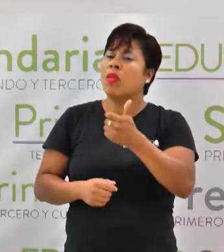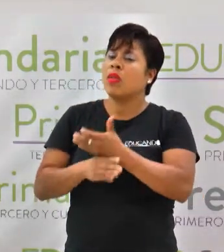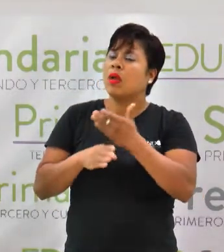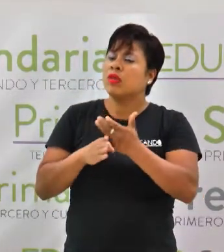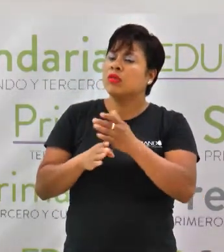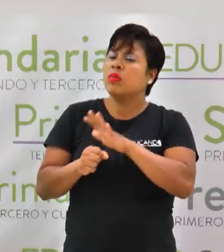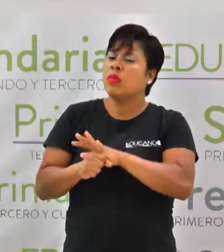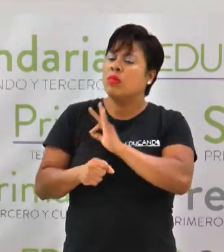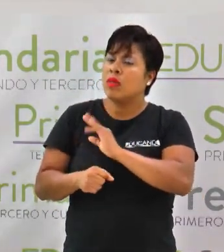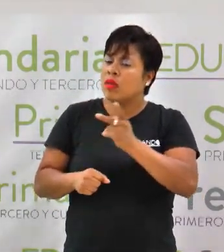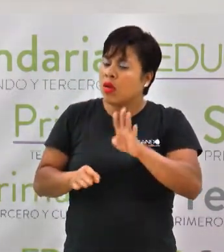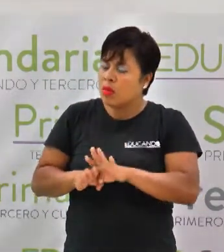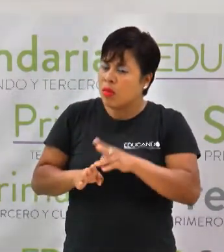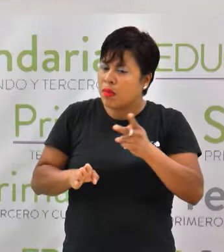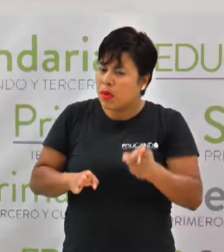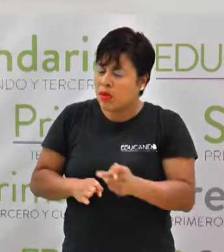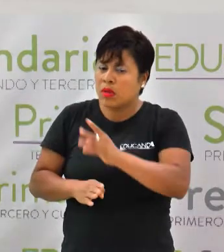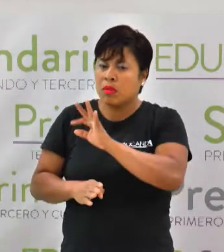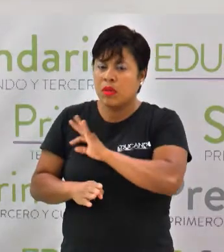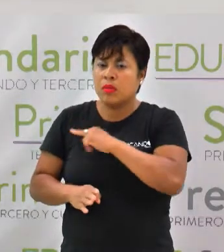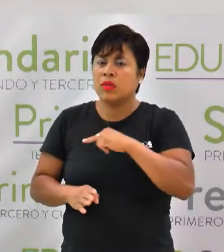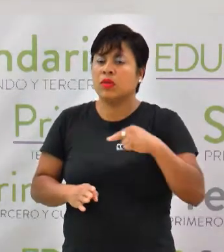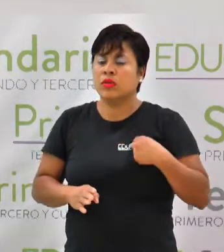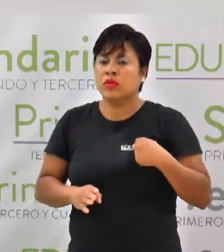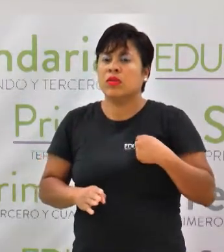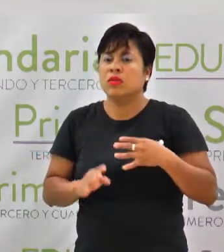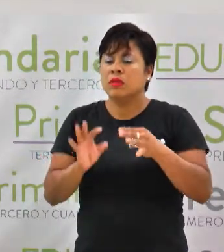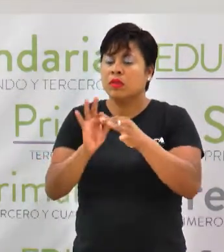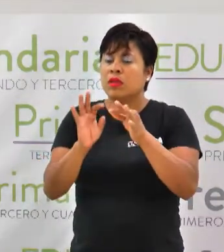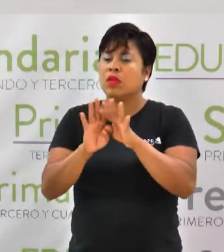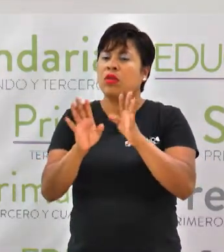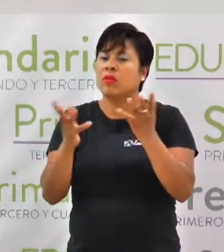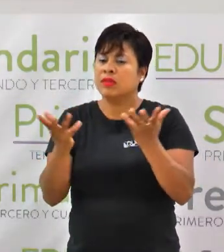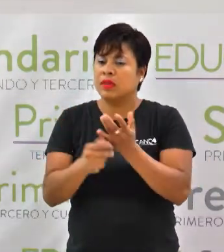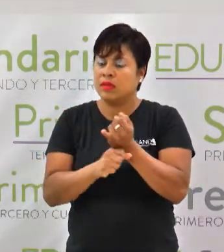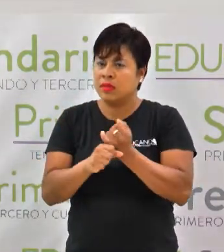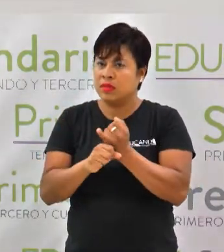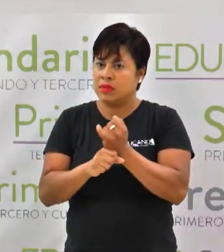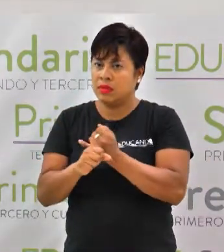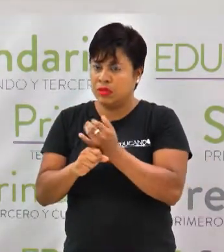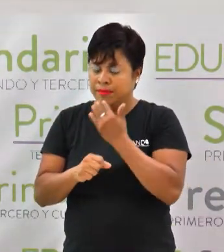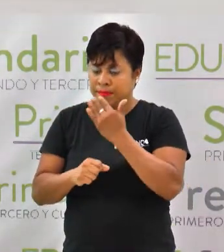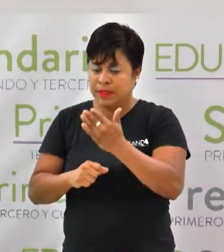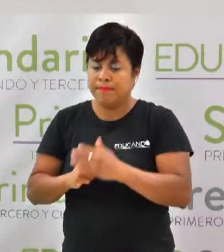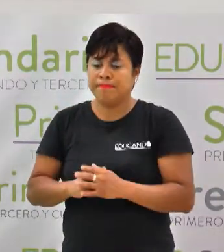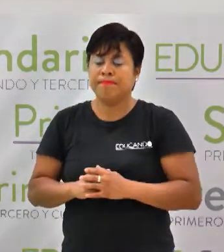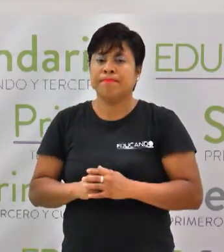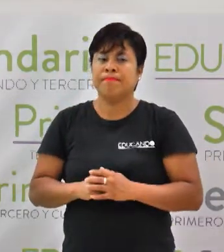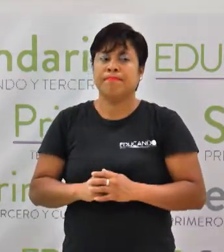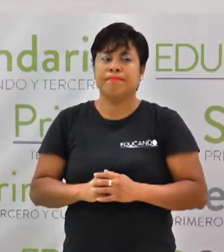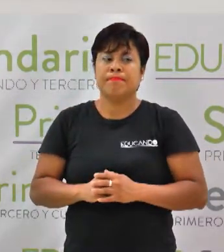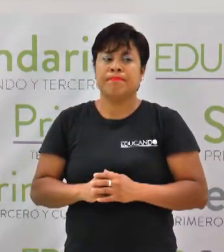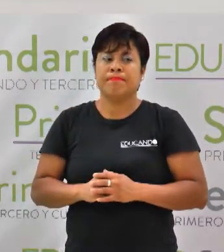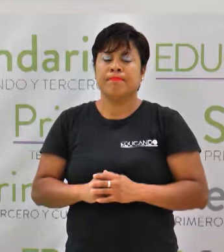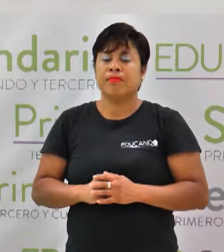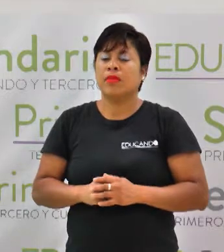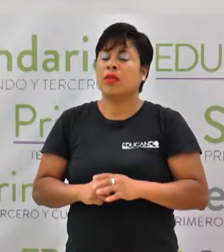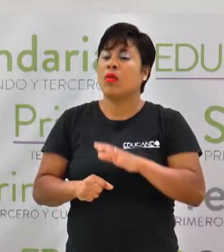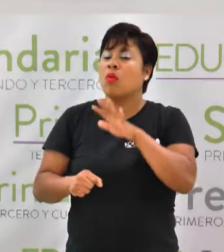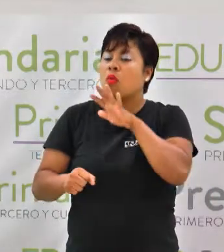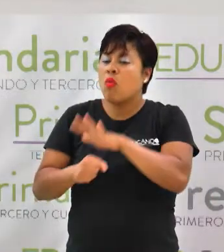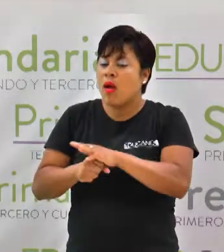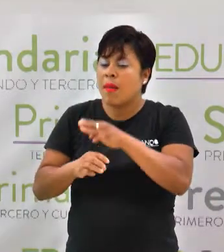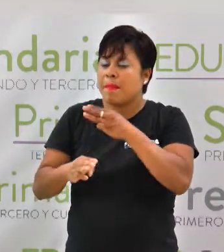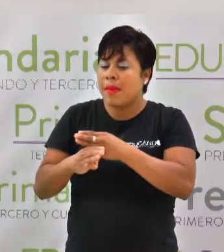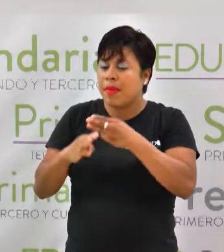otra cosa podemos plantear en forma de pregunta que nos permita orientar nuestra investigación? Bien,